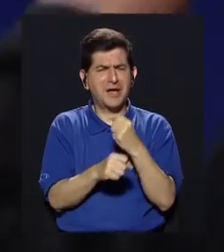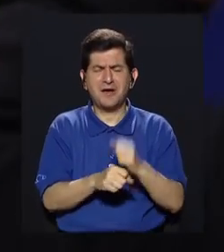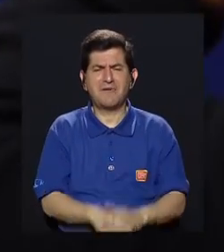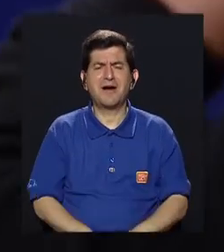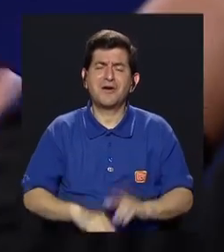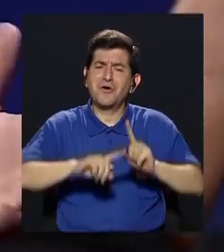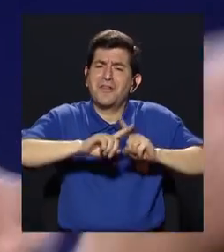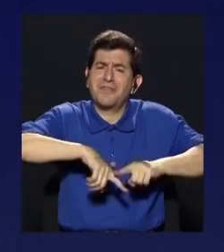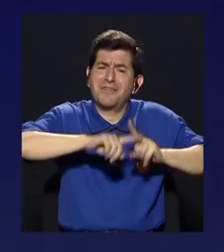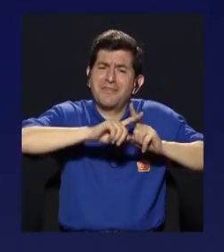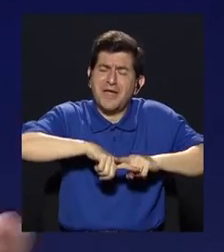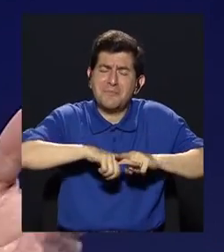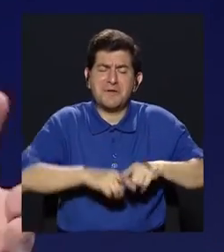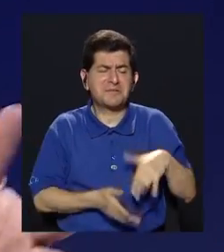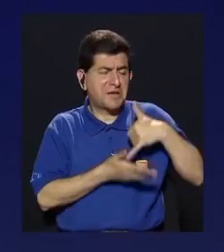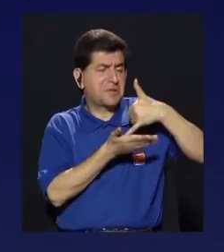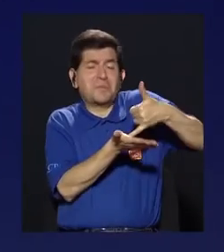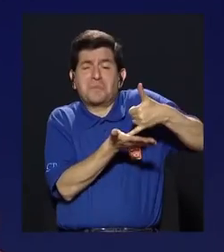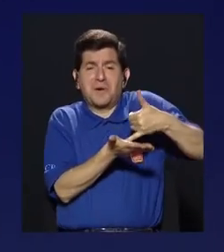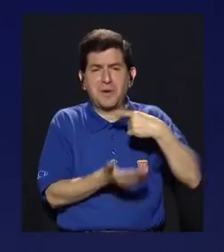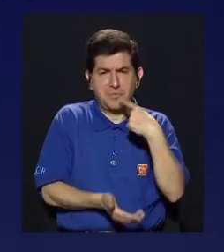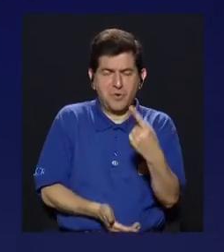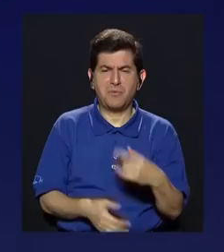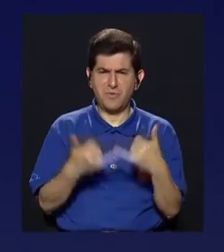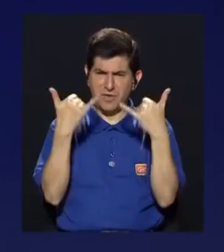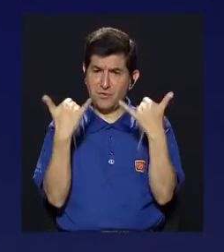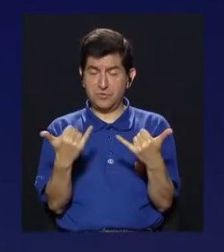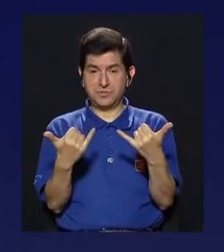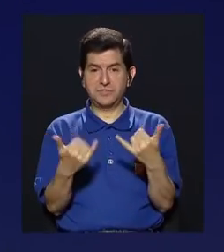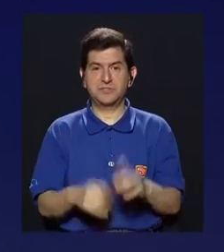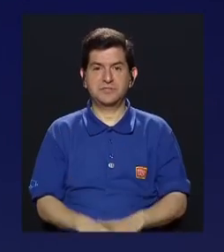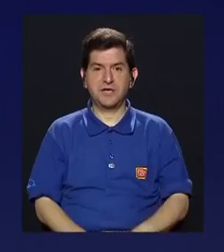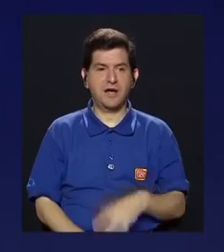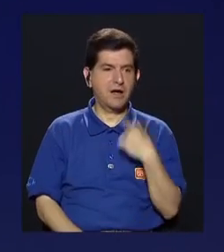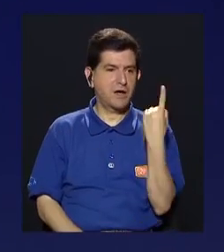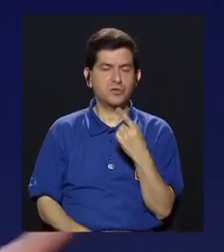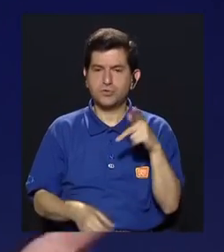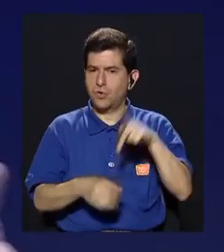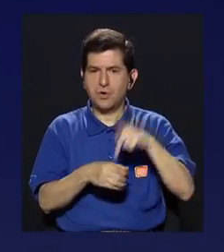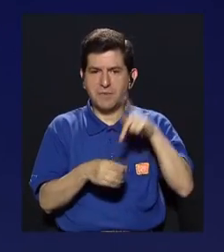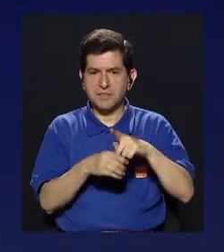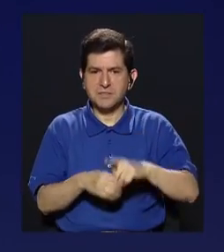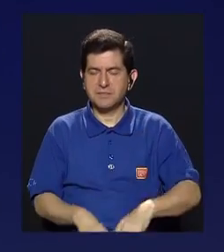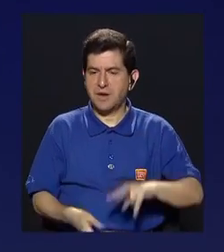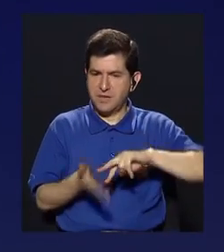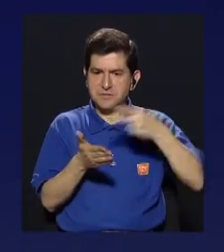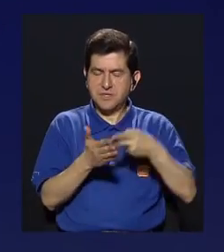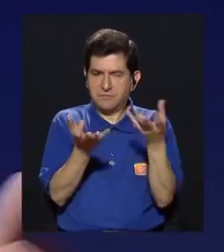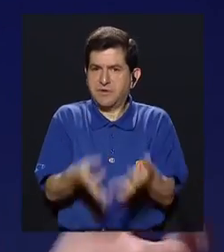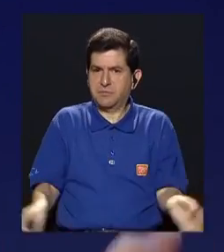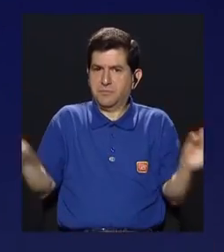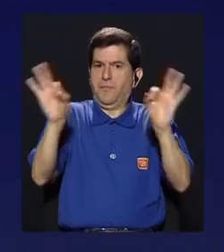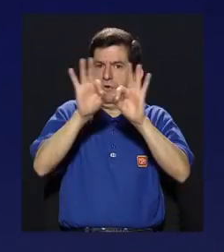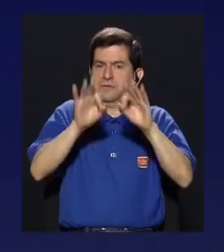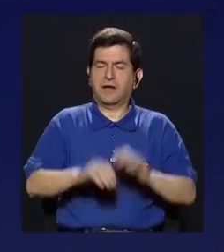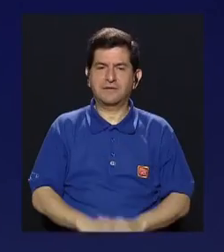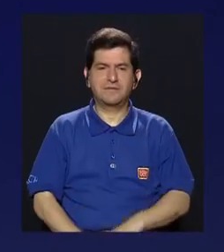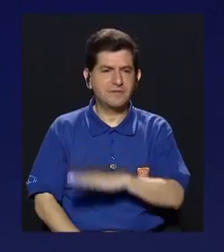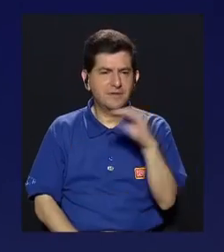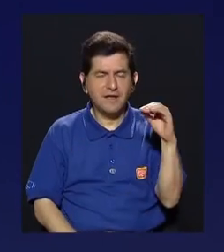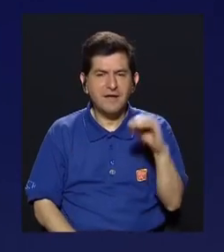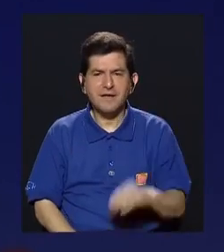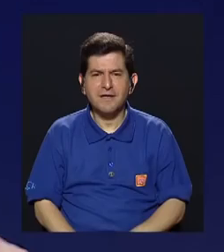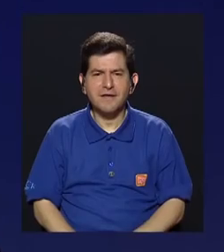supeditados premios como decides ya el solo hecho he estado ahí ya era ganancia claro y lo importante es que haya